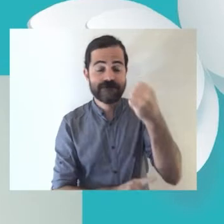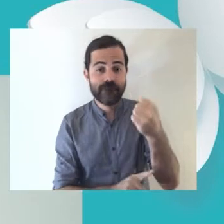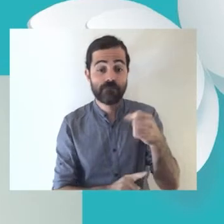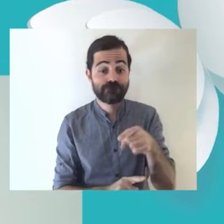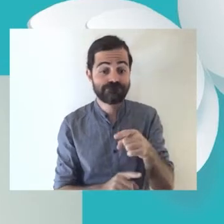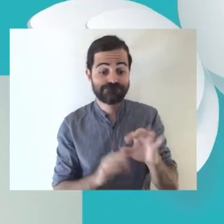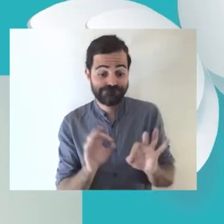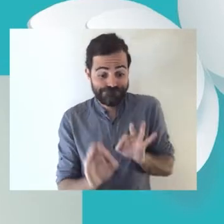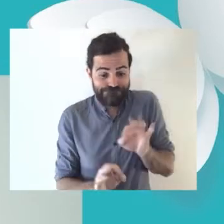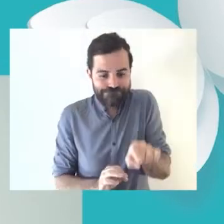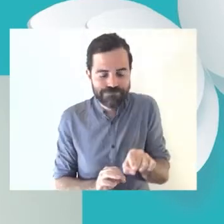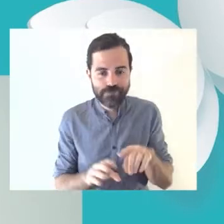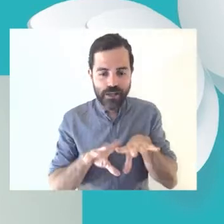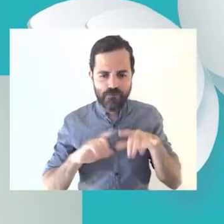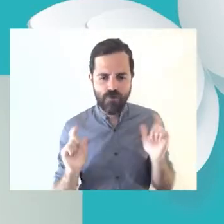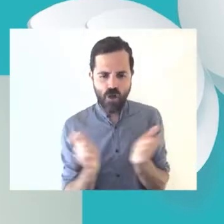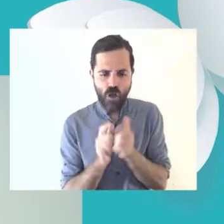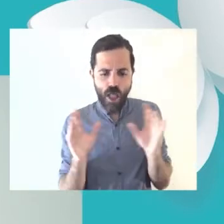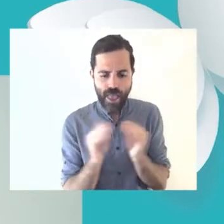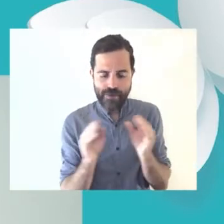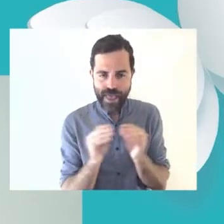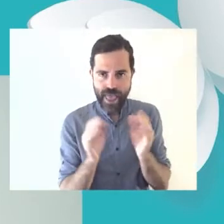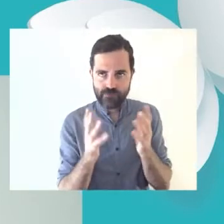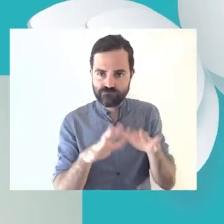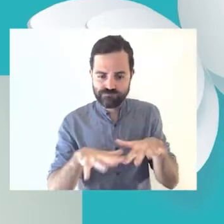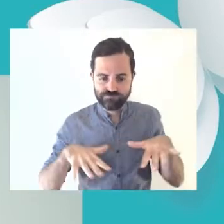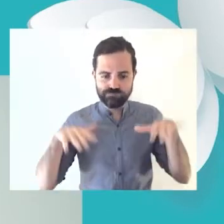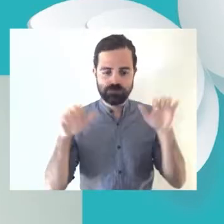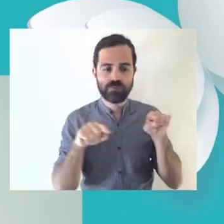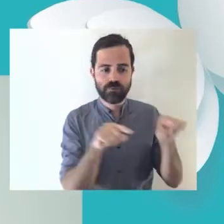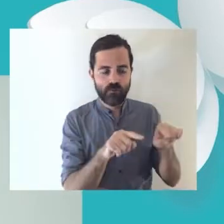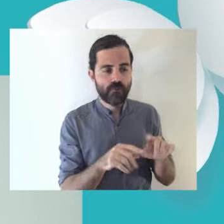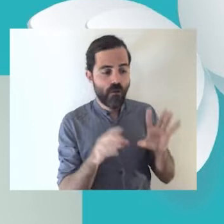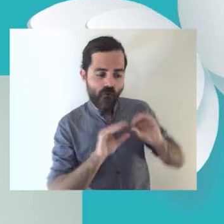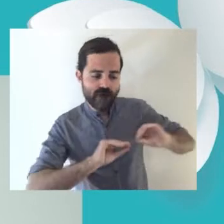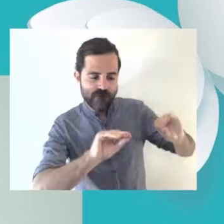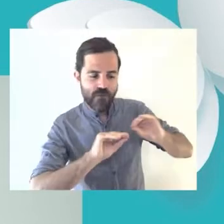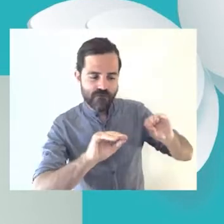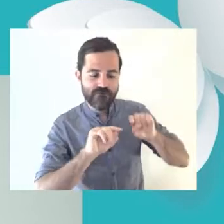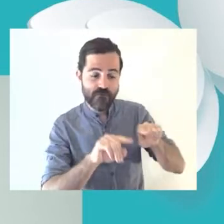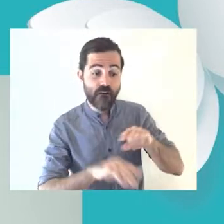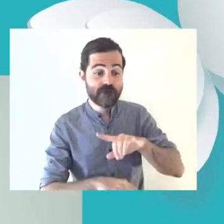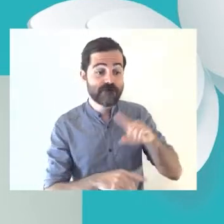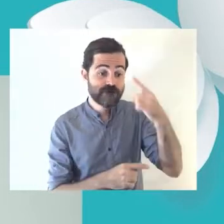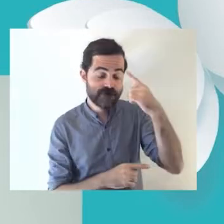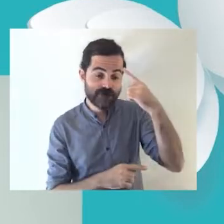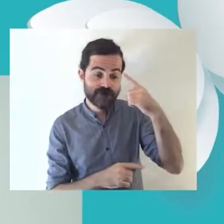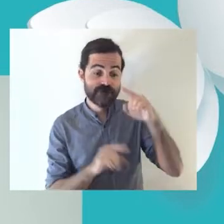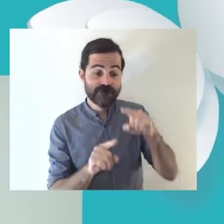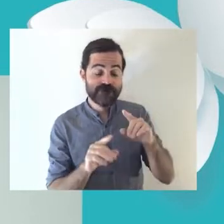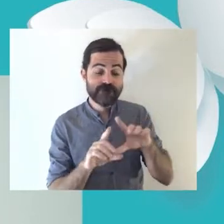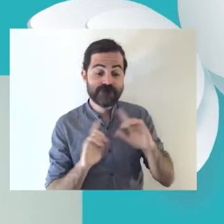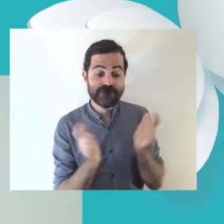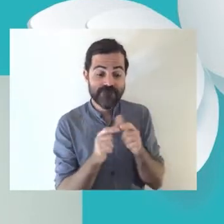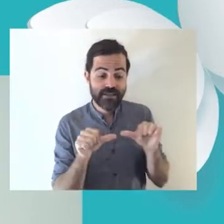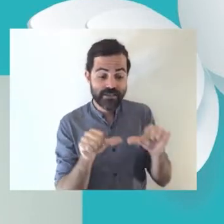organizar eventos, de ahí creamos una formación certificada y valorada por estamentos públicos sobre eventos